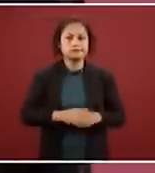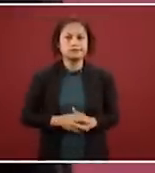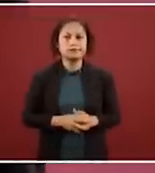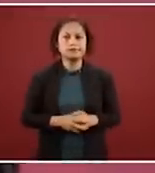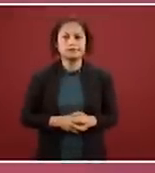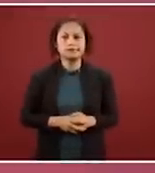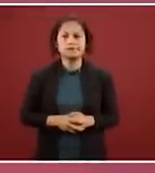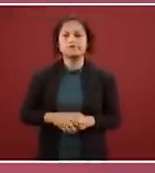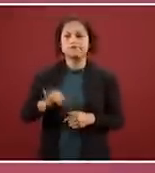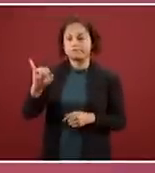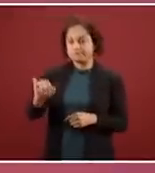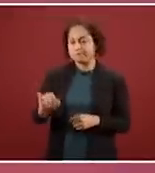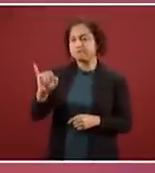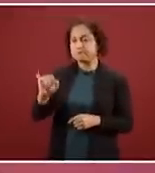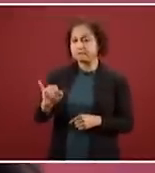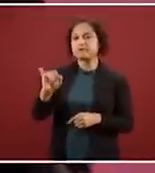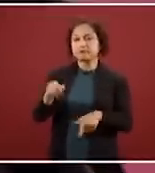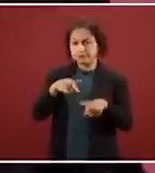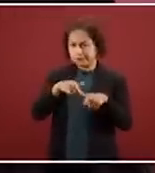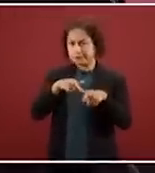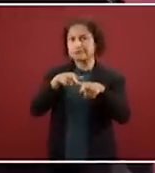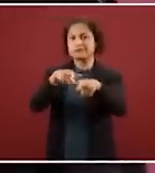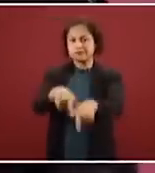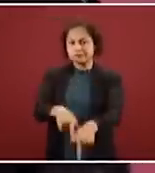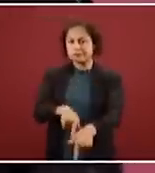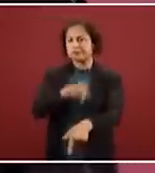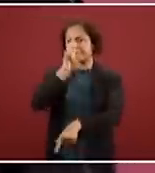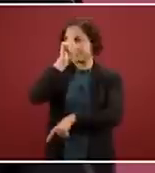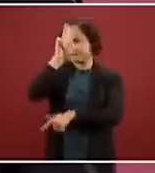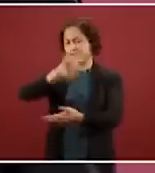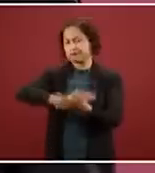sigue habiendo enfrentamientos, violencia.